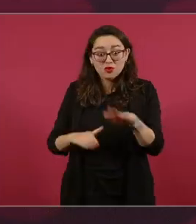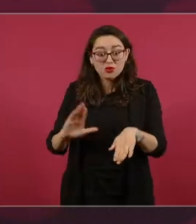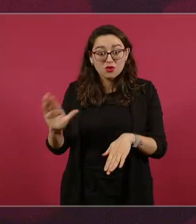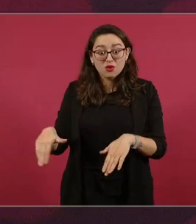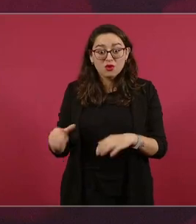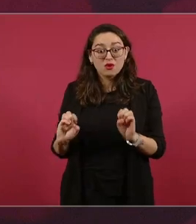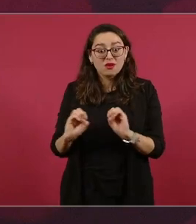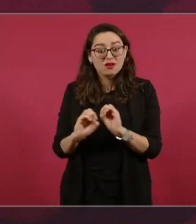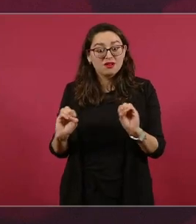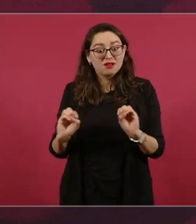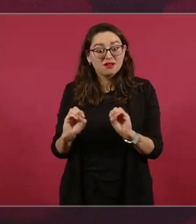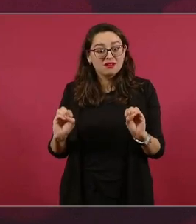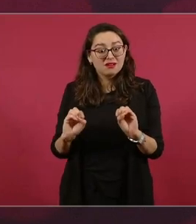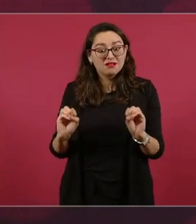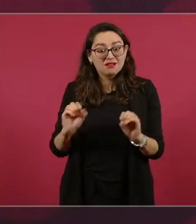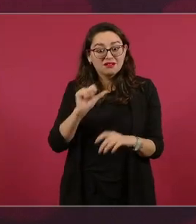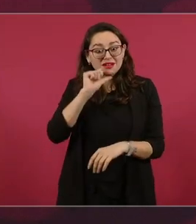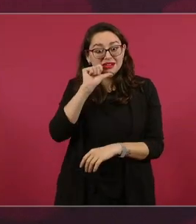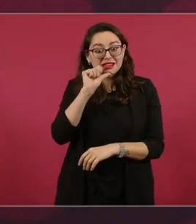qué bueno, ¿no?